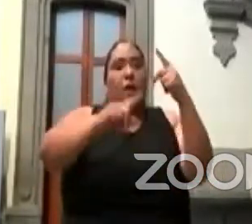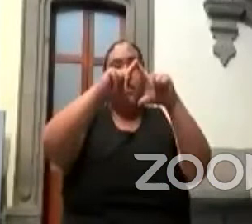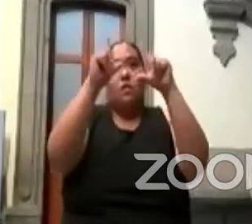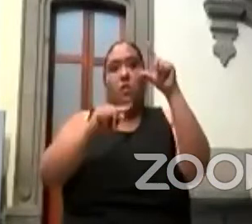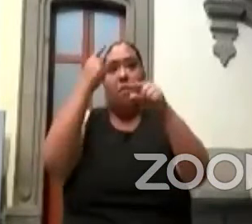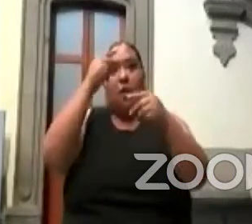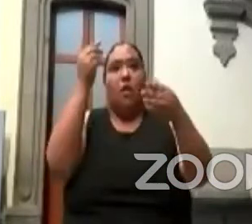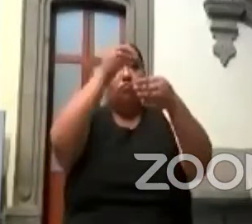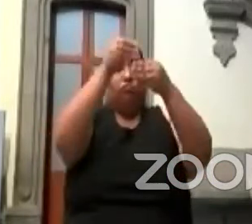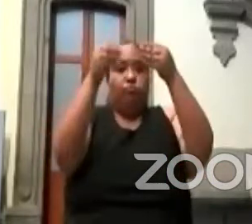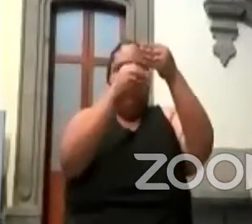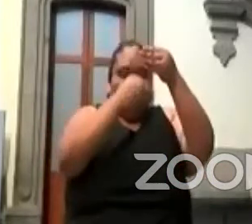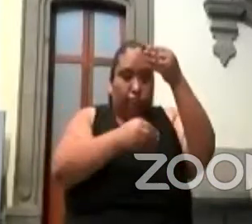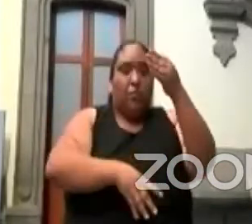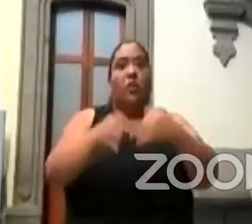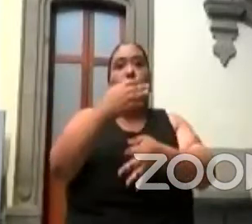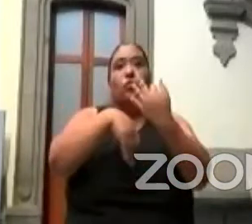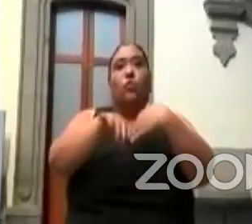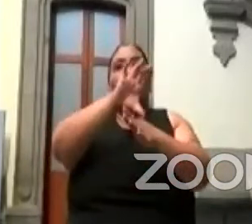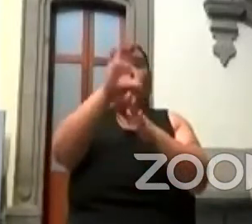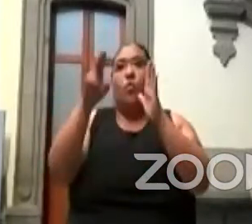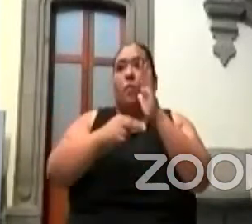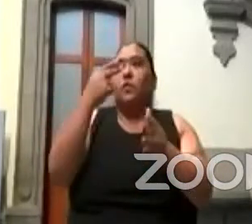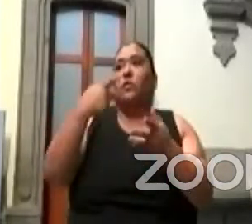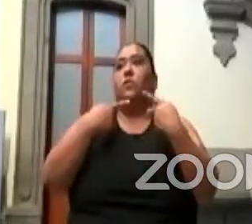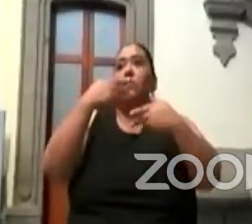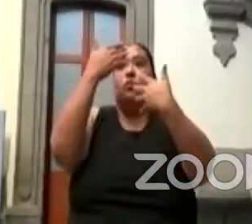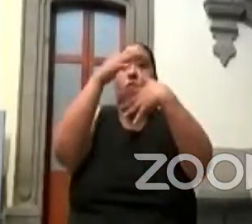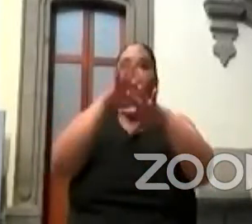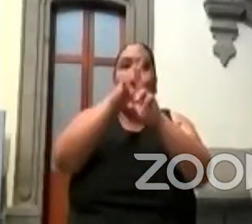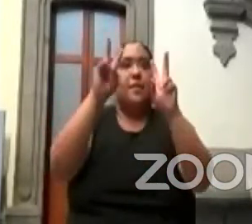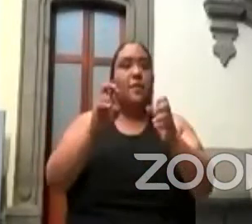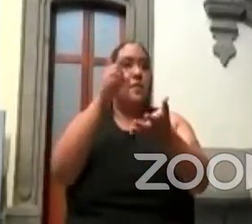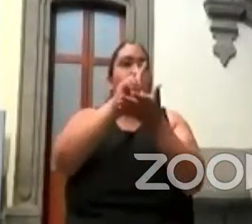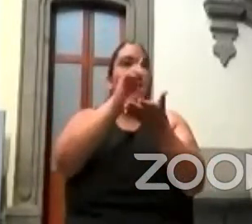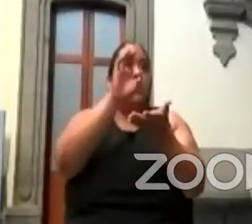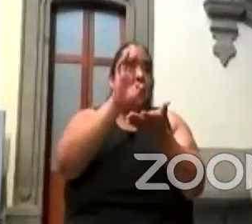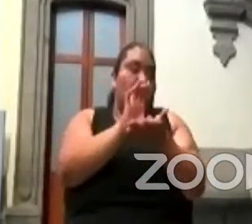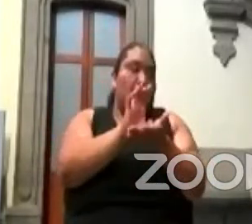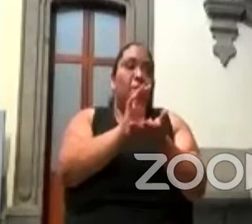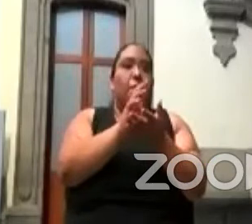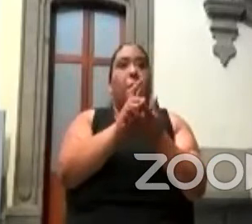y cumplimiento de la Convención sobre los Derechos de las Personas con Discapacidad.